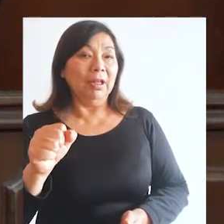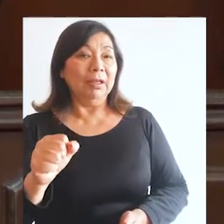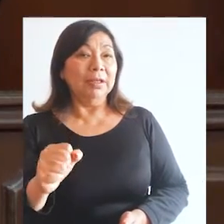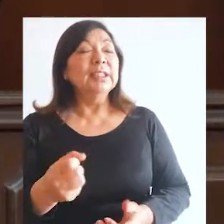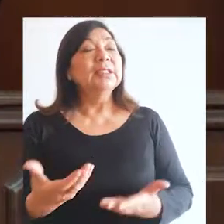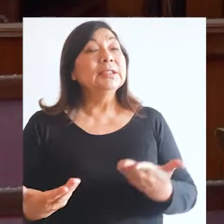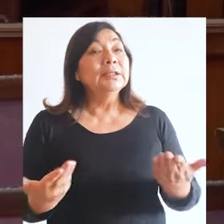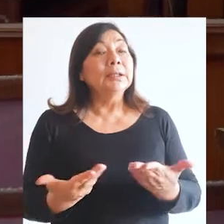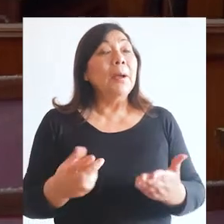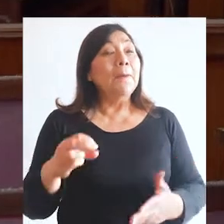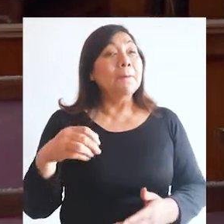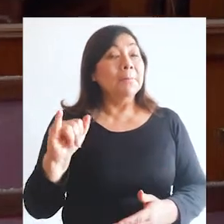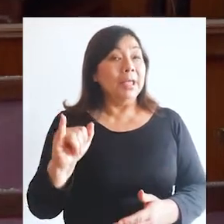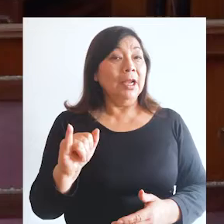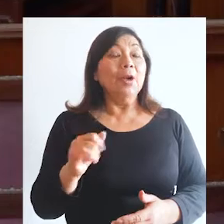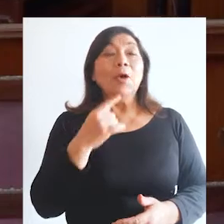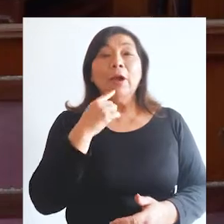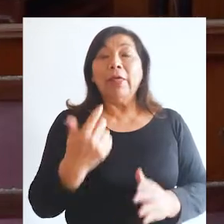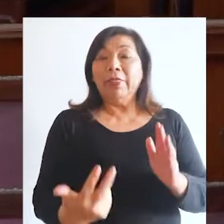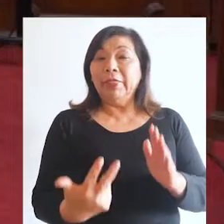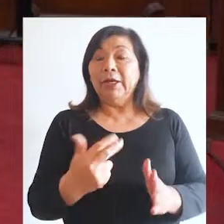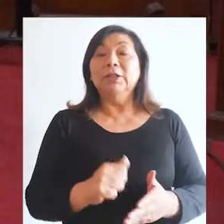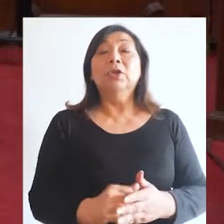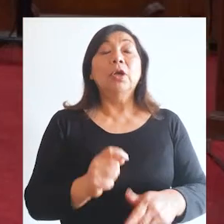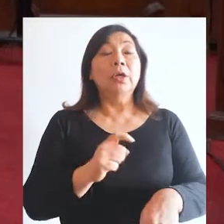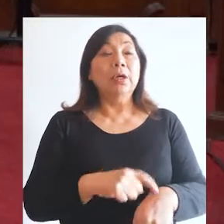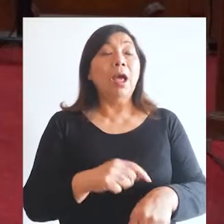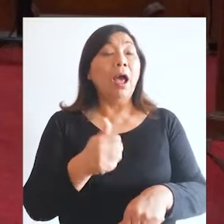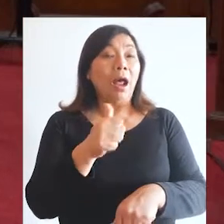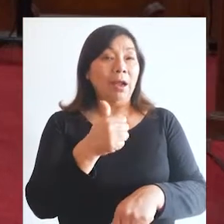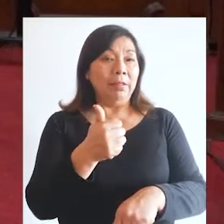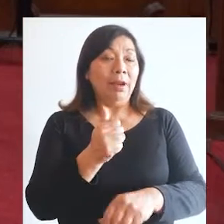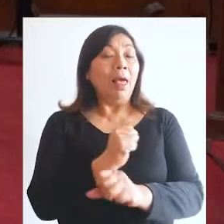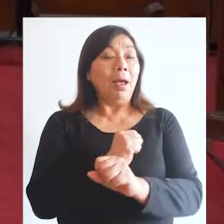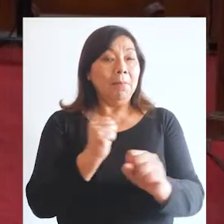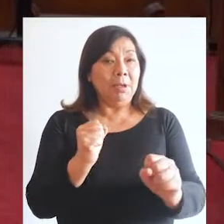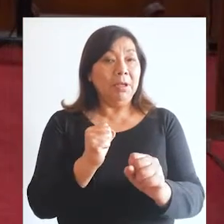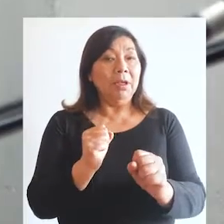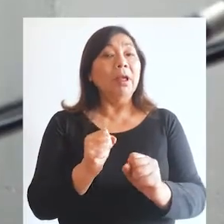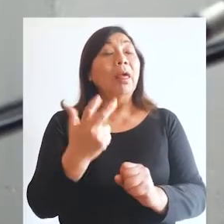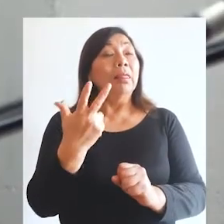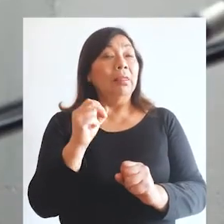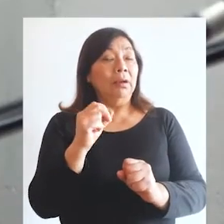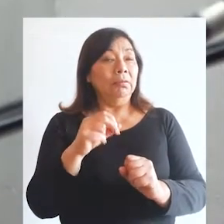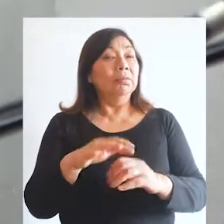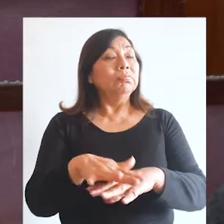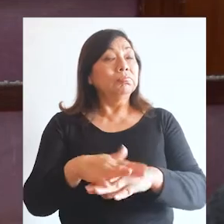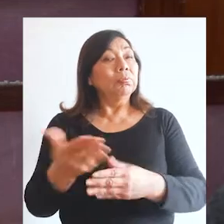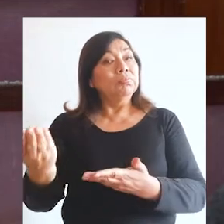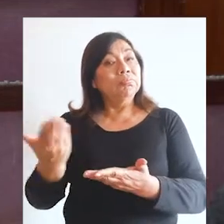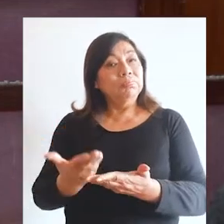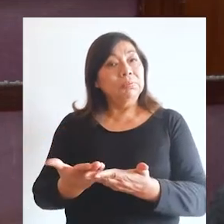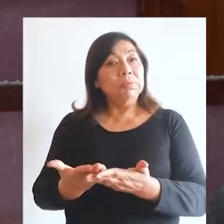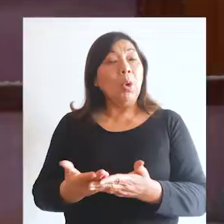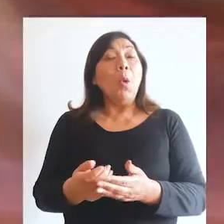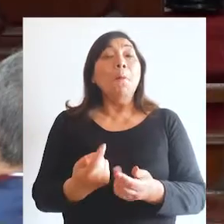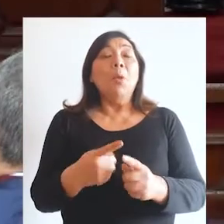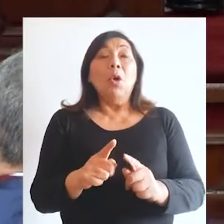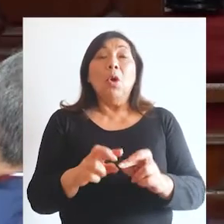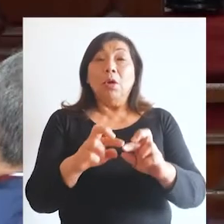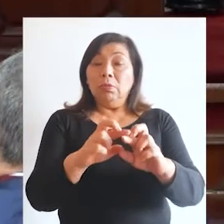domínguez paro se realizará el miércoles 13 de julio a las 10 de la mañana y verán 30 causas